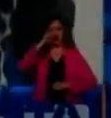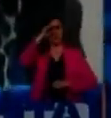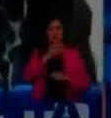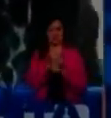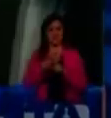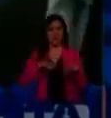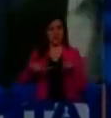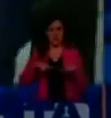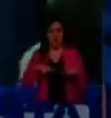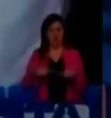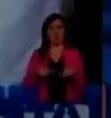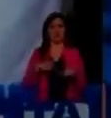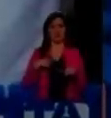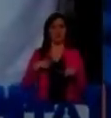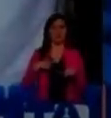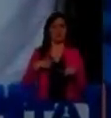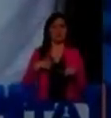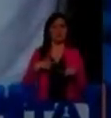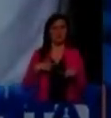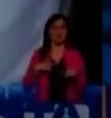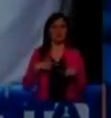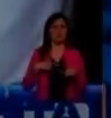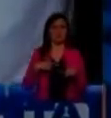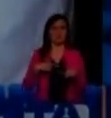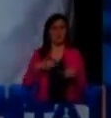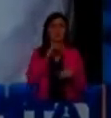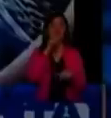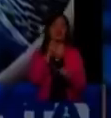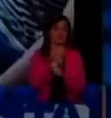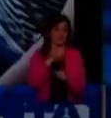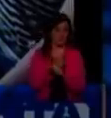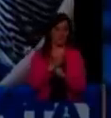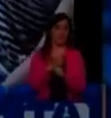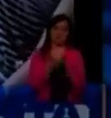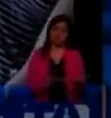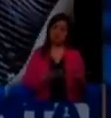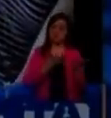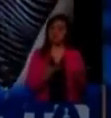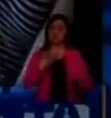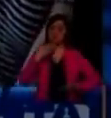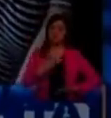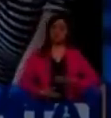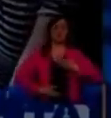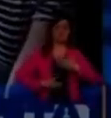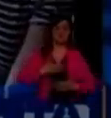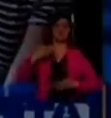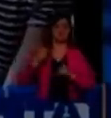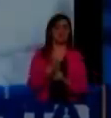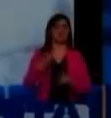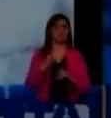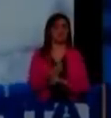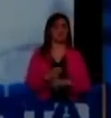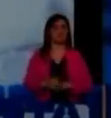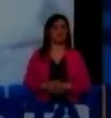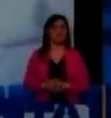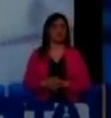desde Reconstruyendo Rostros, y bueno, todavía hay cosas por hacer y esperamos seguirlas haciendo, pero